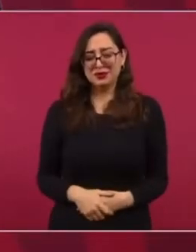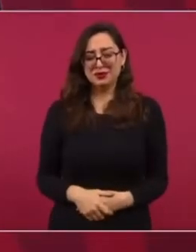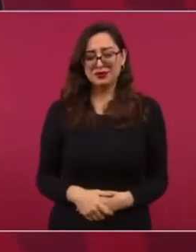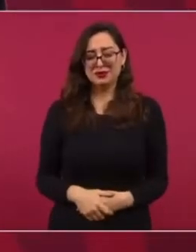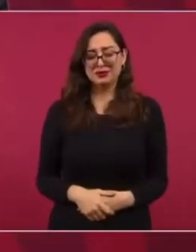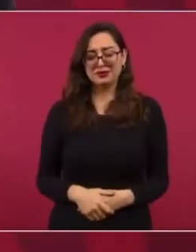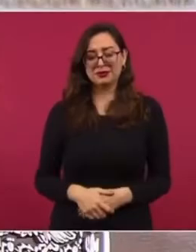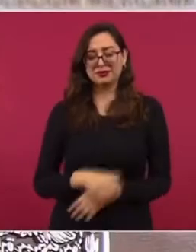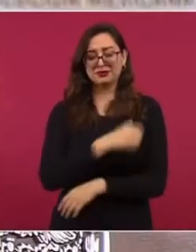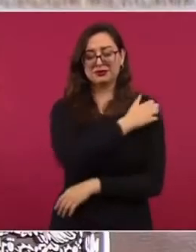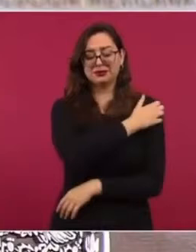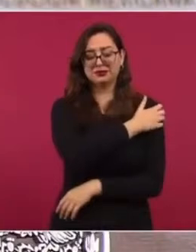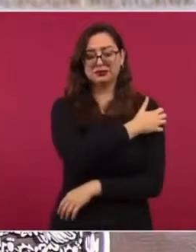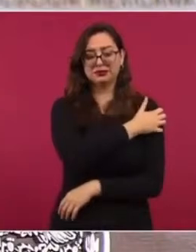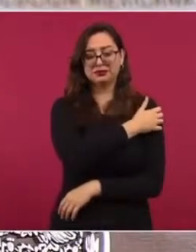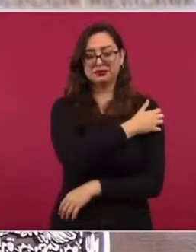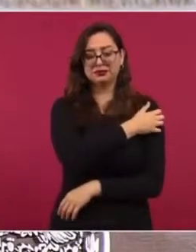Y además de eso,